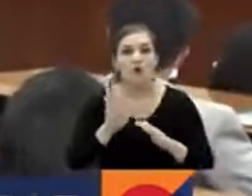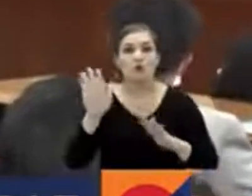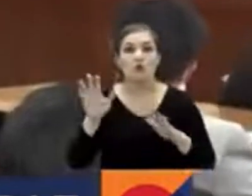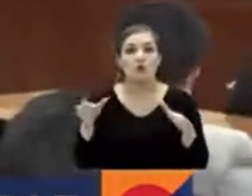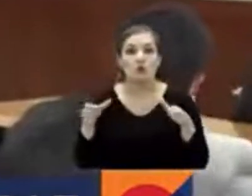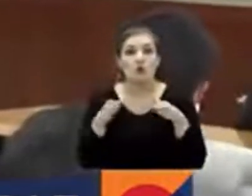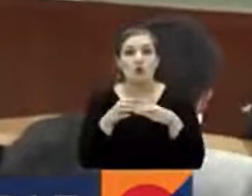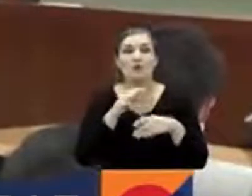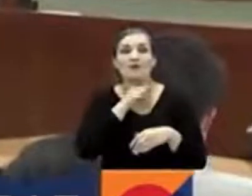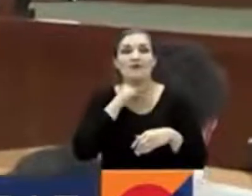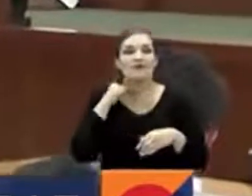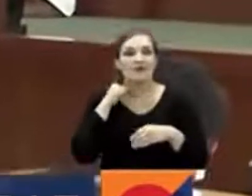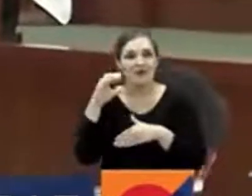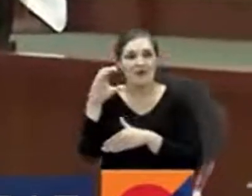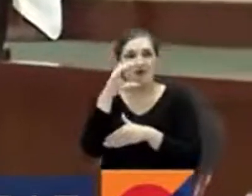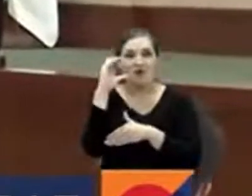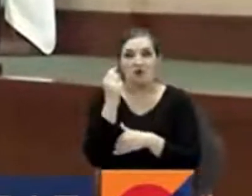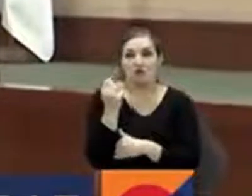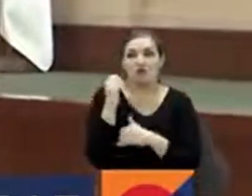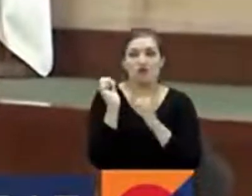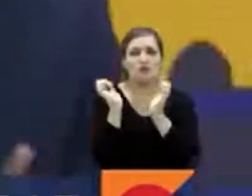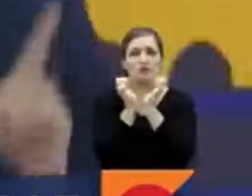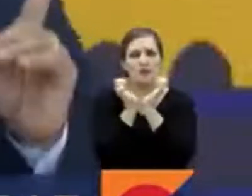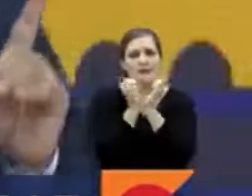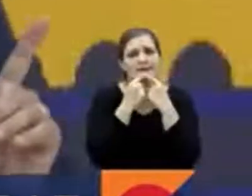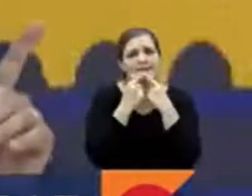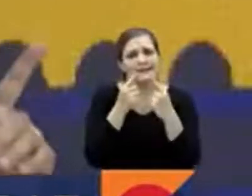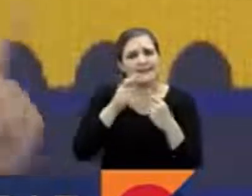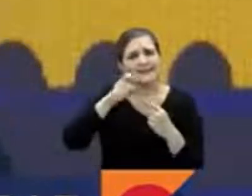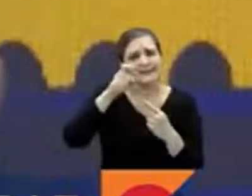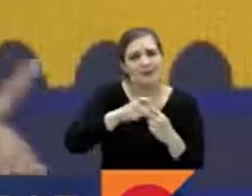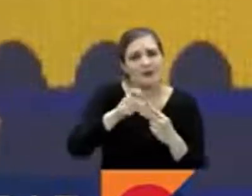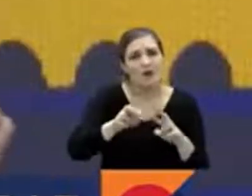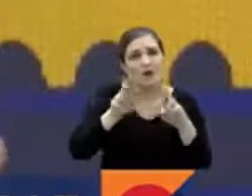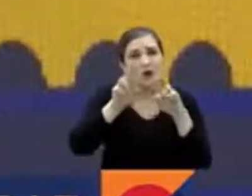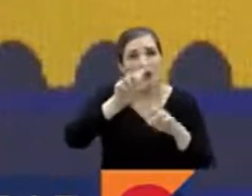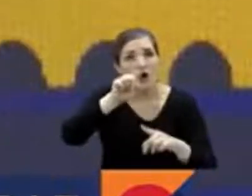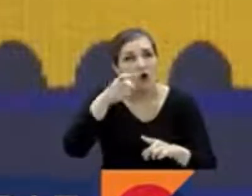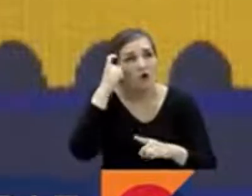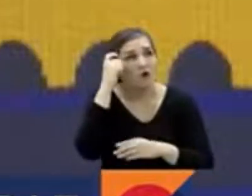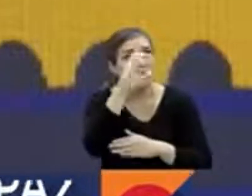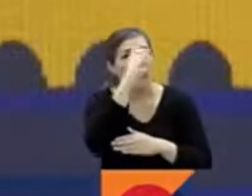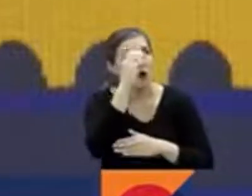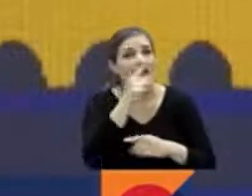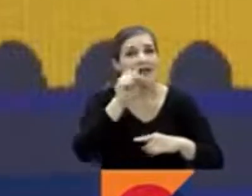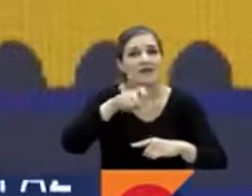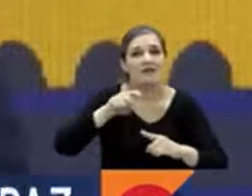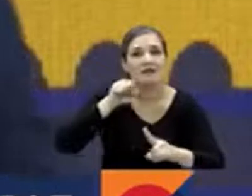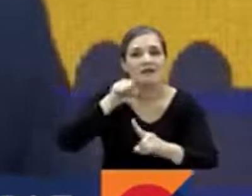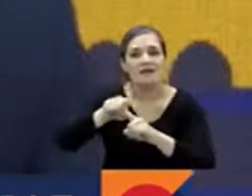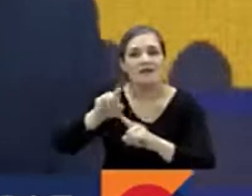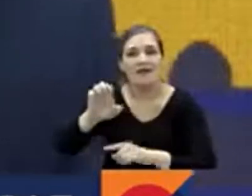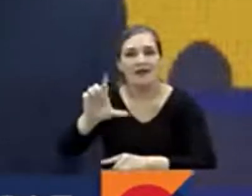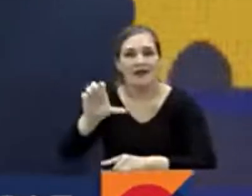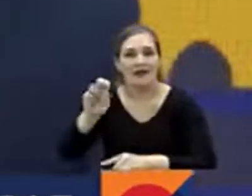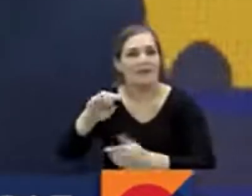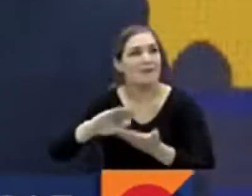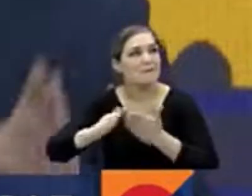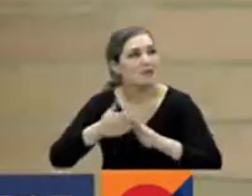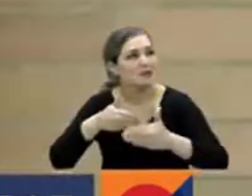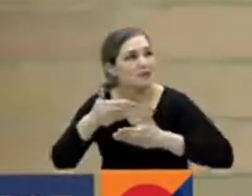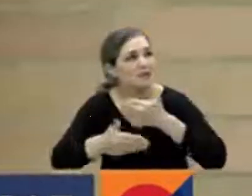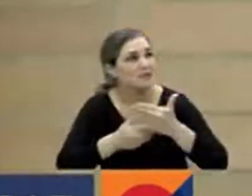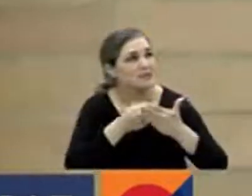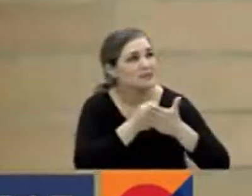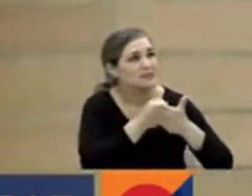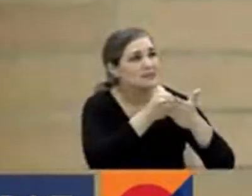mayo de este año, ya habían manifestado la necesidad de que el gobierno nacional retomara las conversaciones de paz con el ELN. La